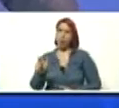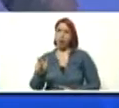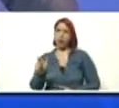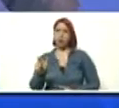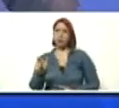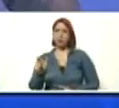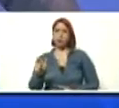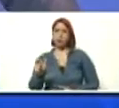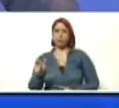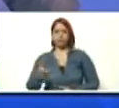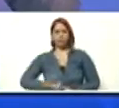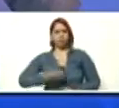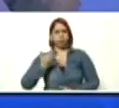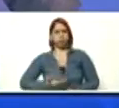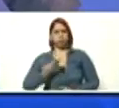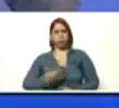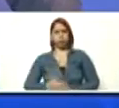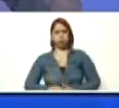impetuoso,